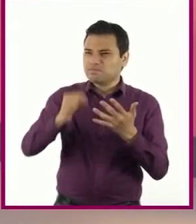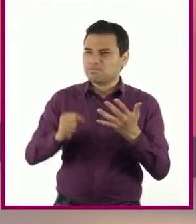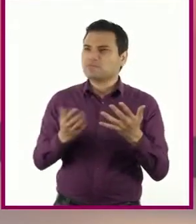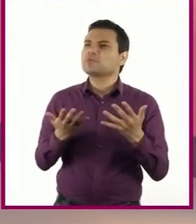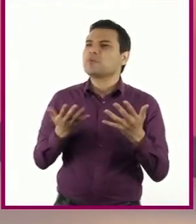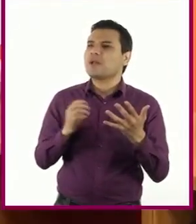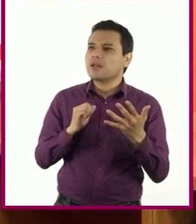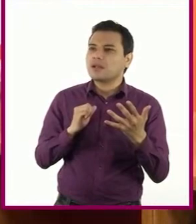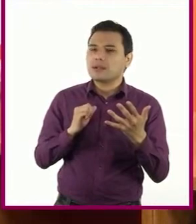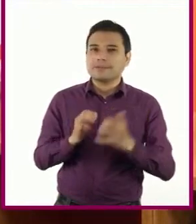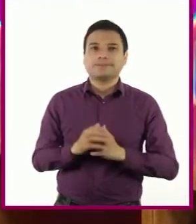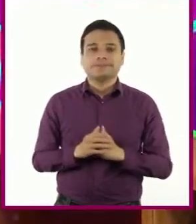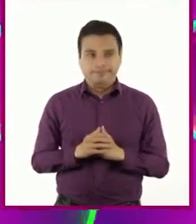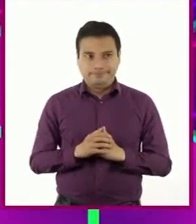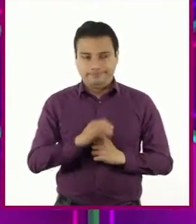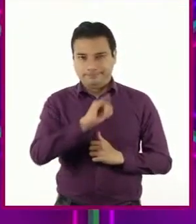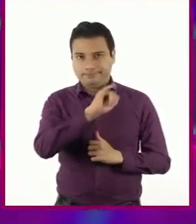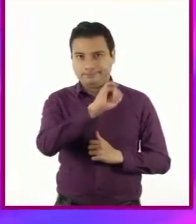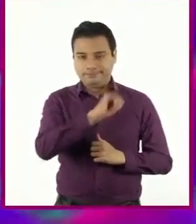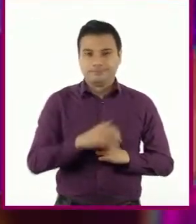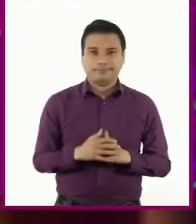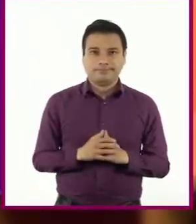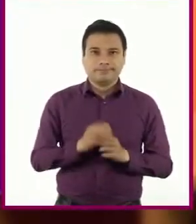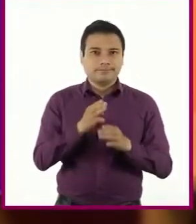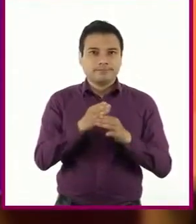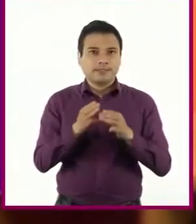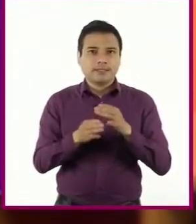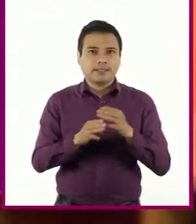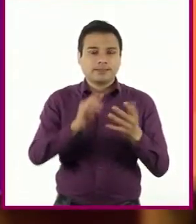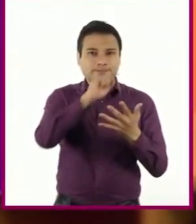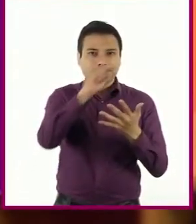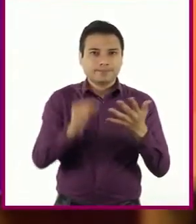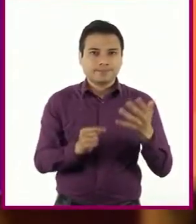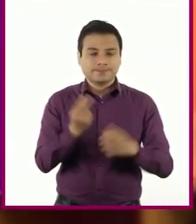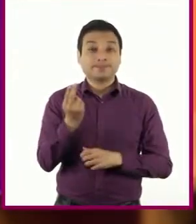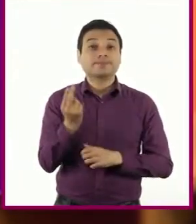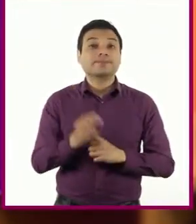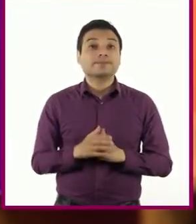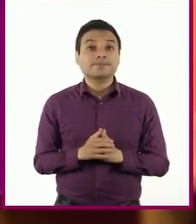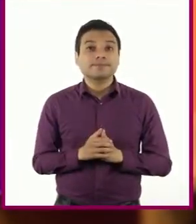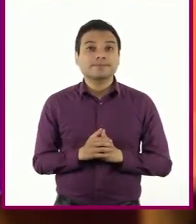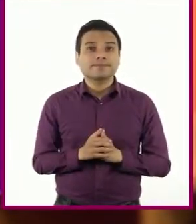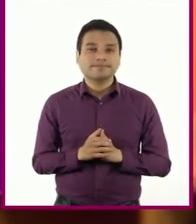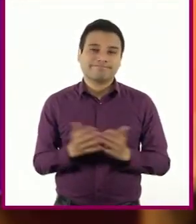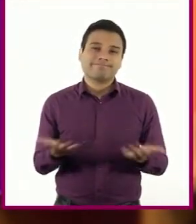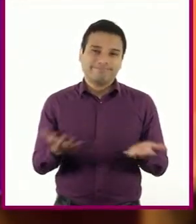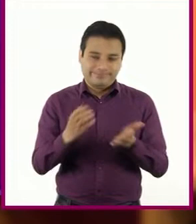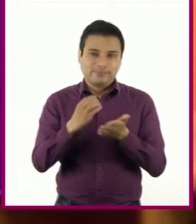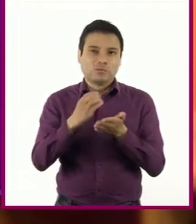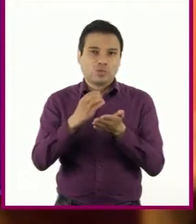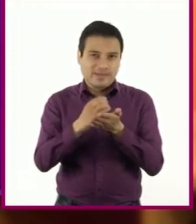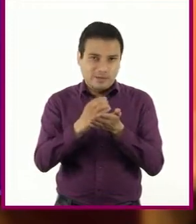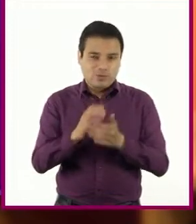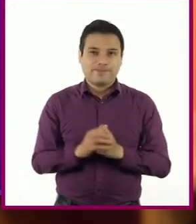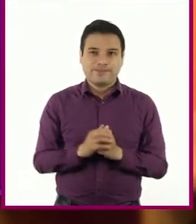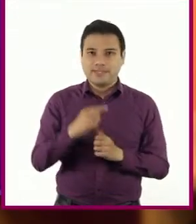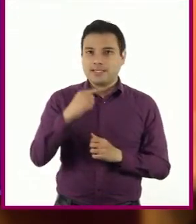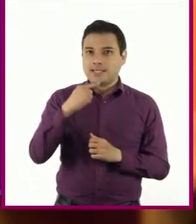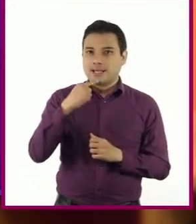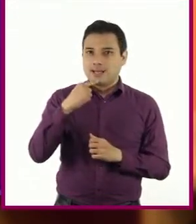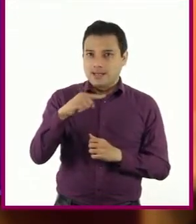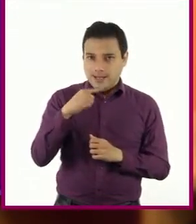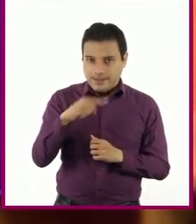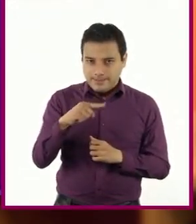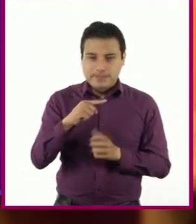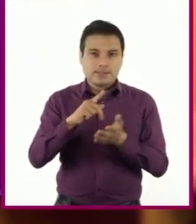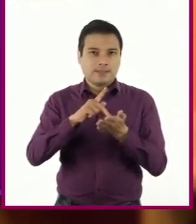vamos a utilizar? Sí, profesora. Los materiales que van a necesitar para esta sesión son su siempre confiable cuaderno y lápiz o bolígrafo para